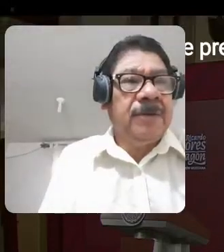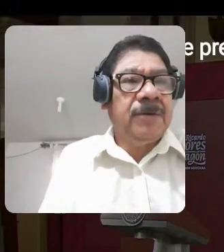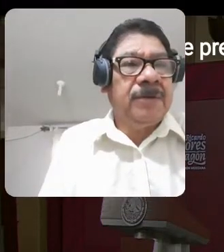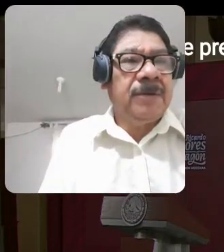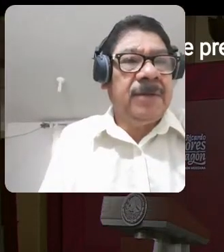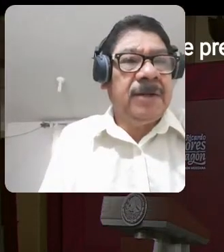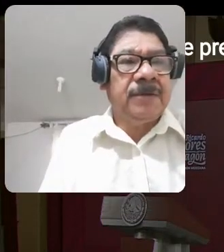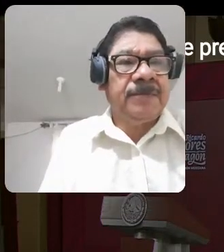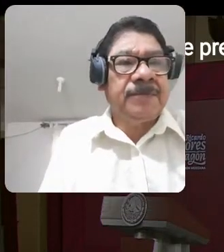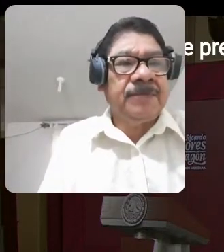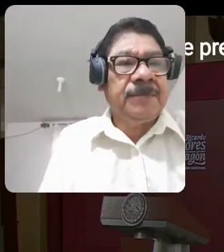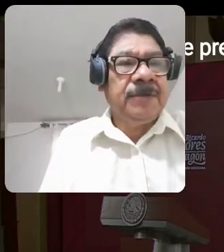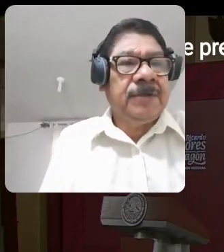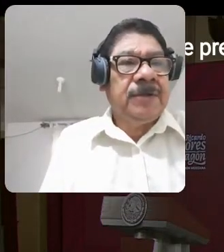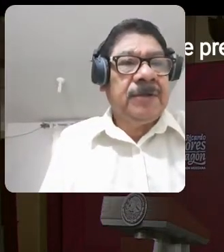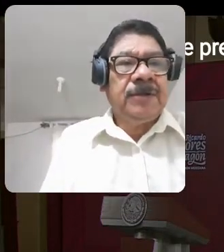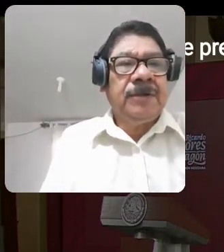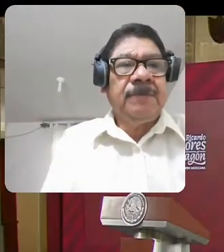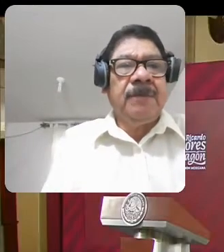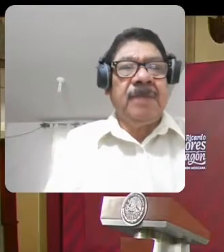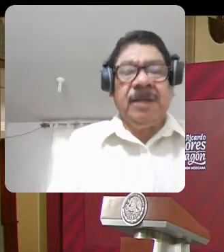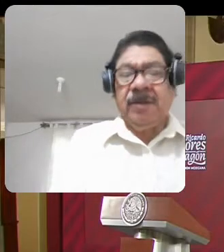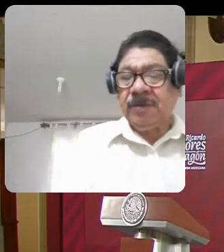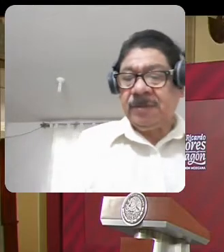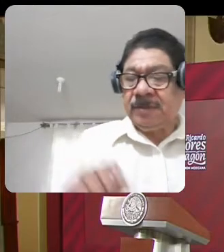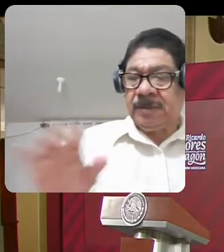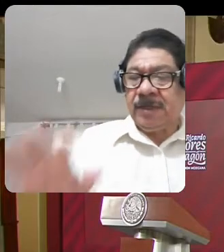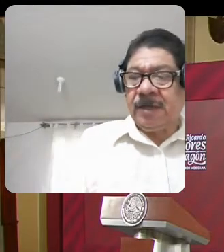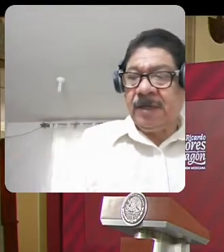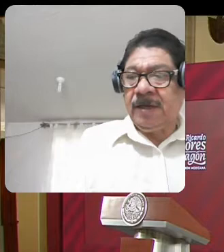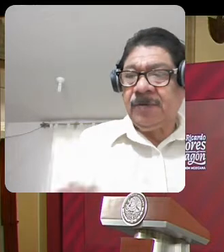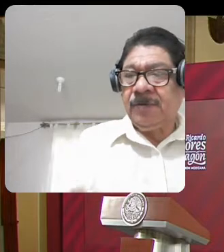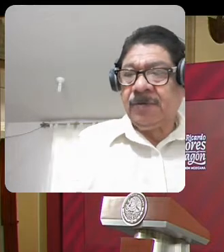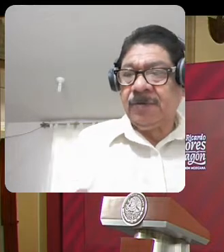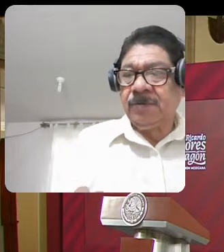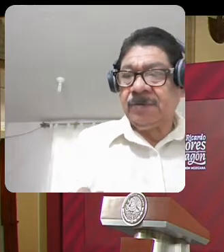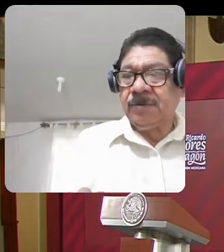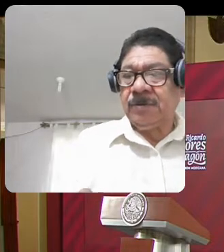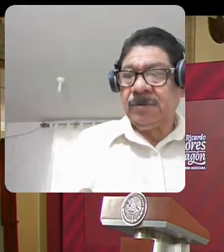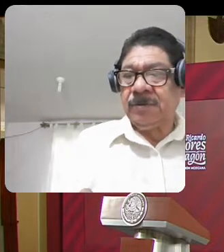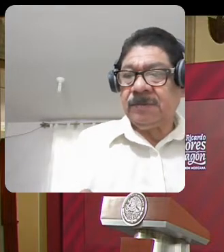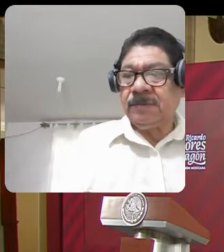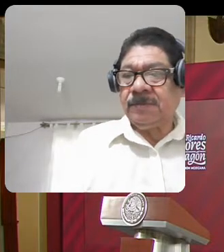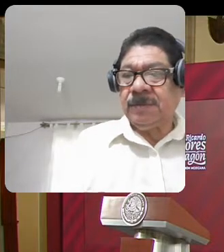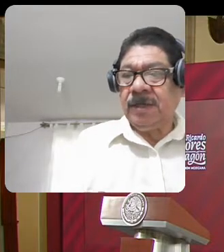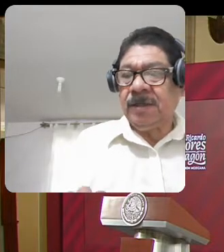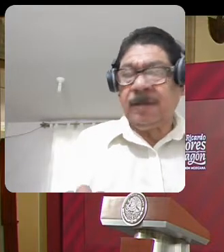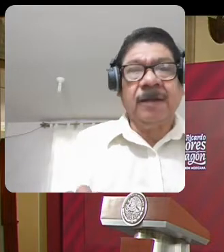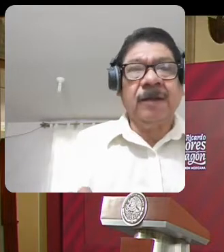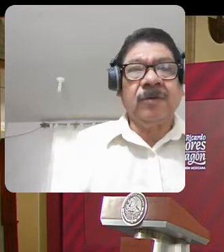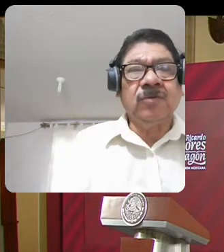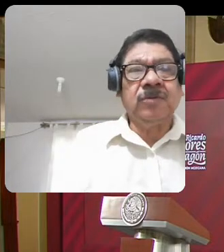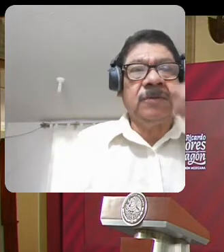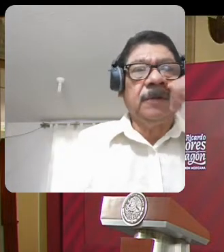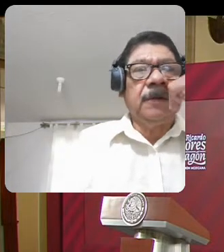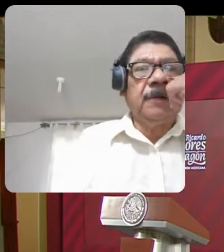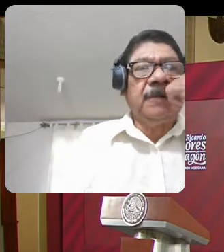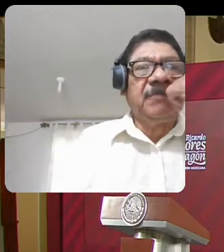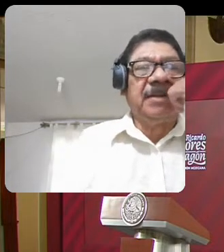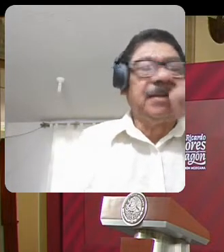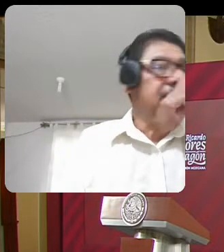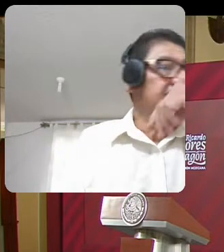ustedes, queridos amigos y amigas. Sean bienvenidos a este canal de YouTube, Nelter de la